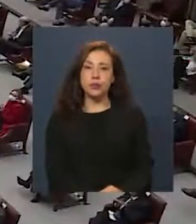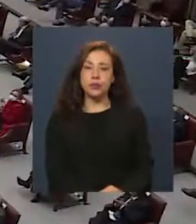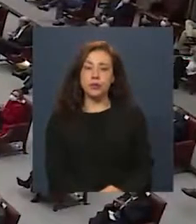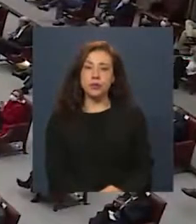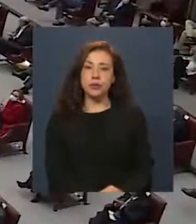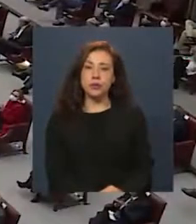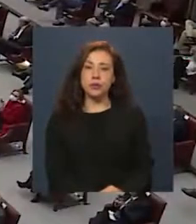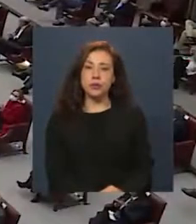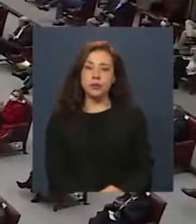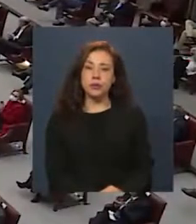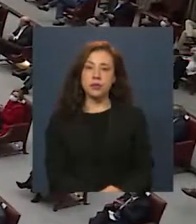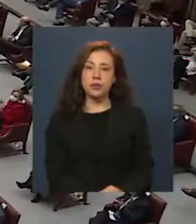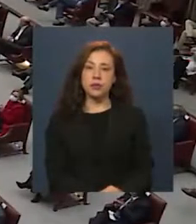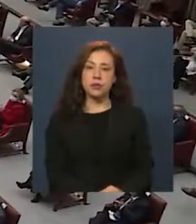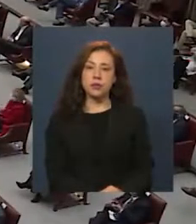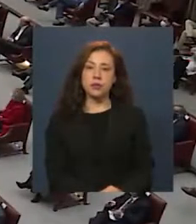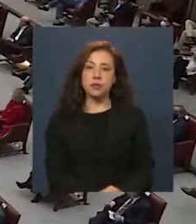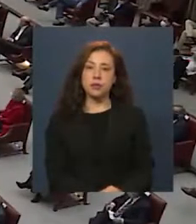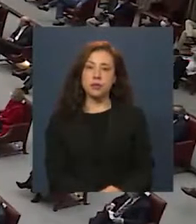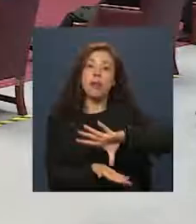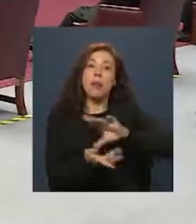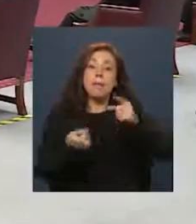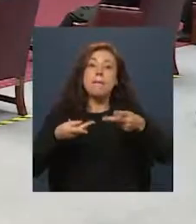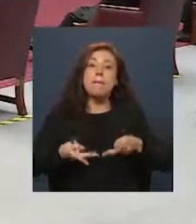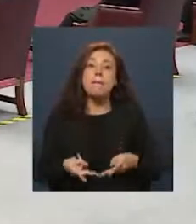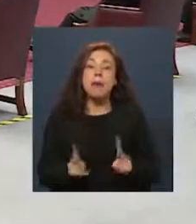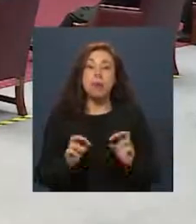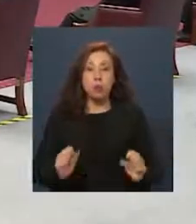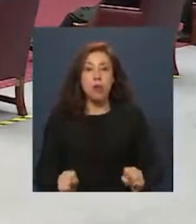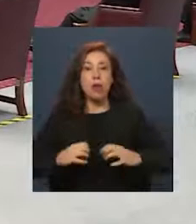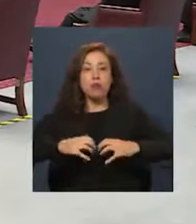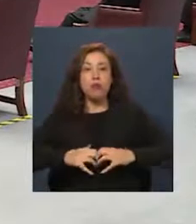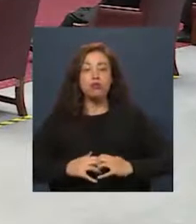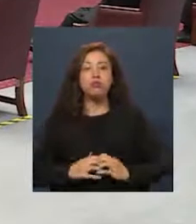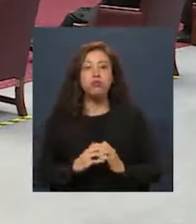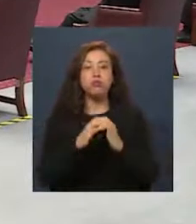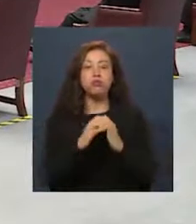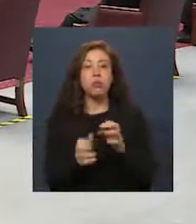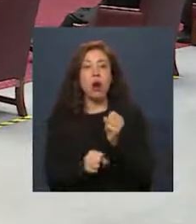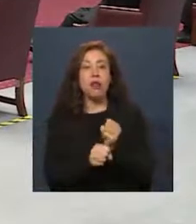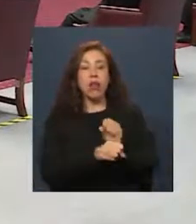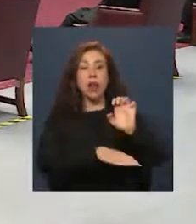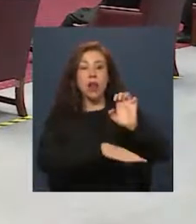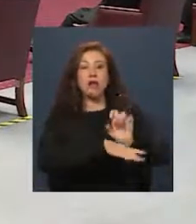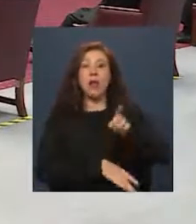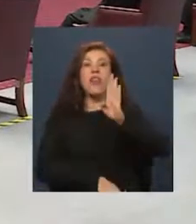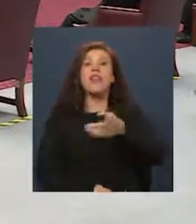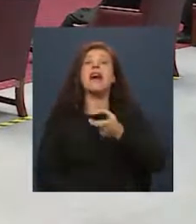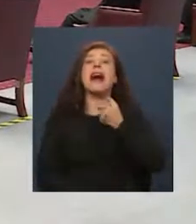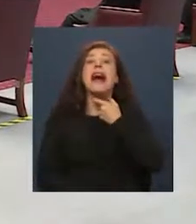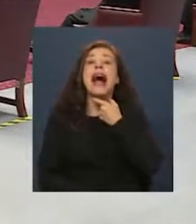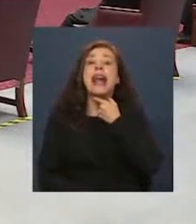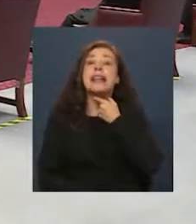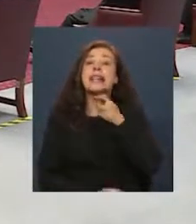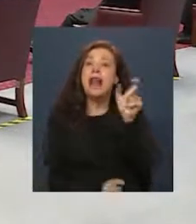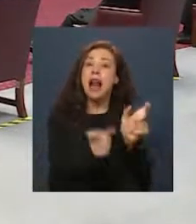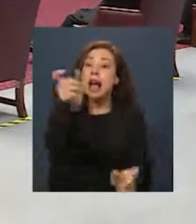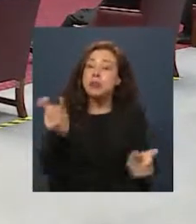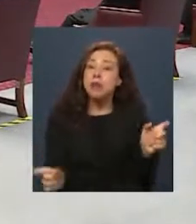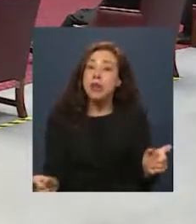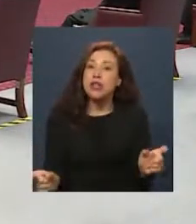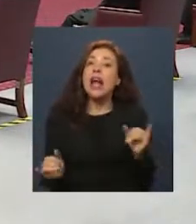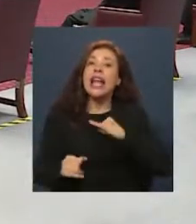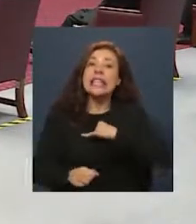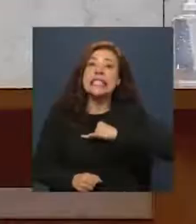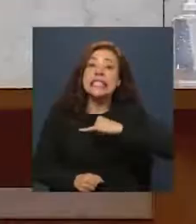que ha provocado la pandemia un año y medio después con pérdidas laborales y emocionales para todo Chile. En términos técnicos,